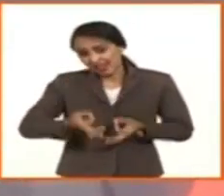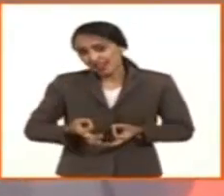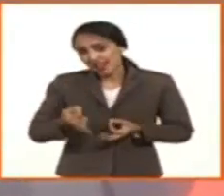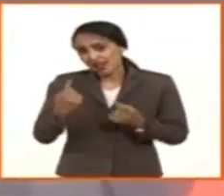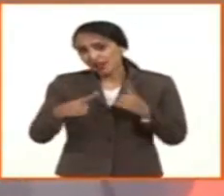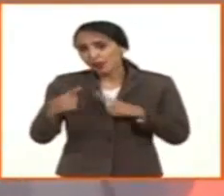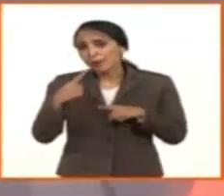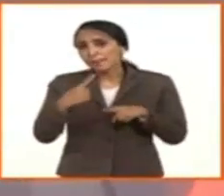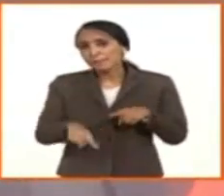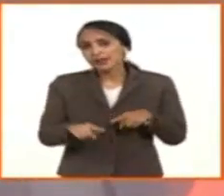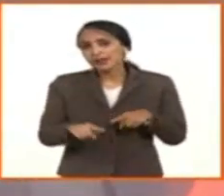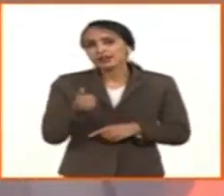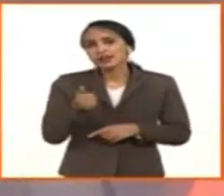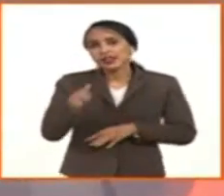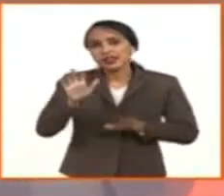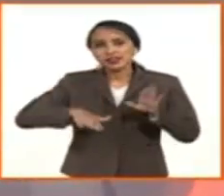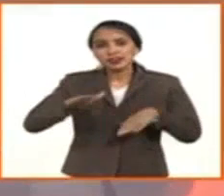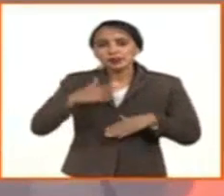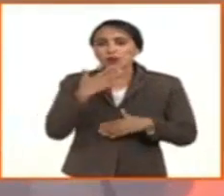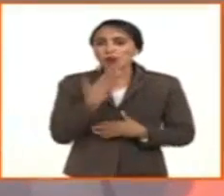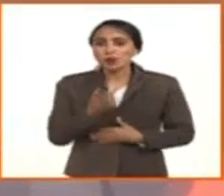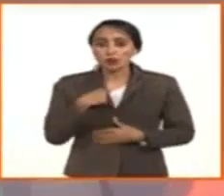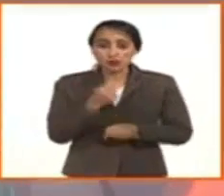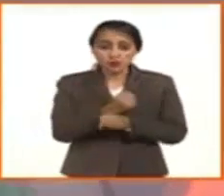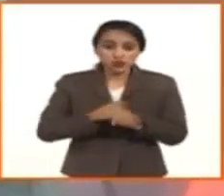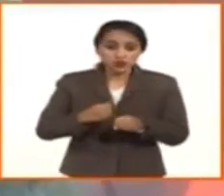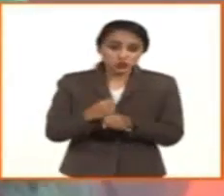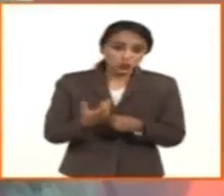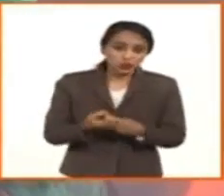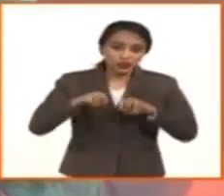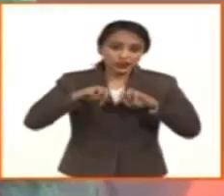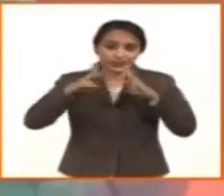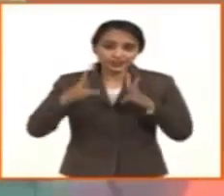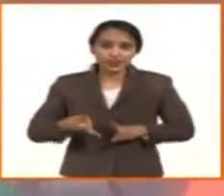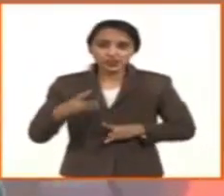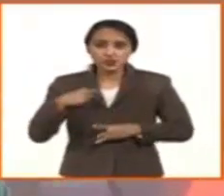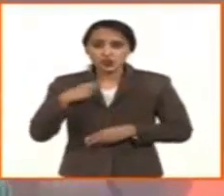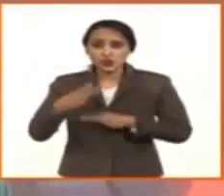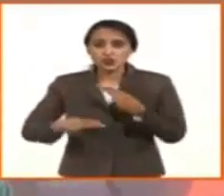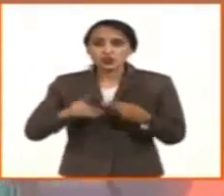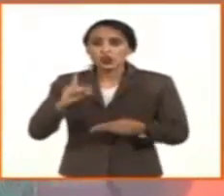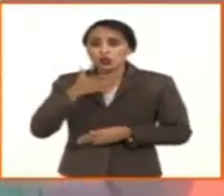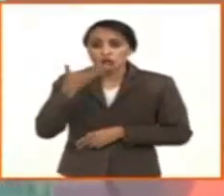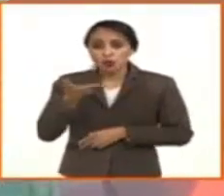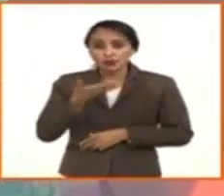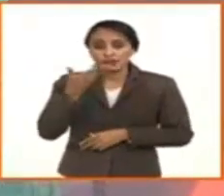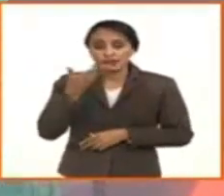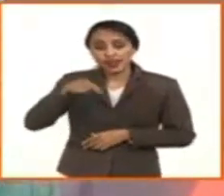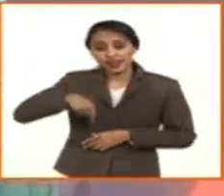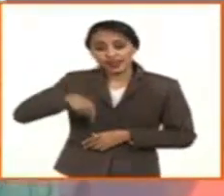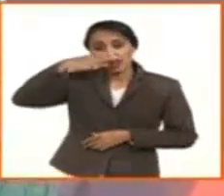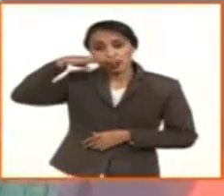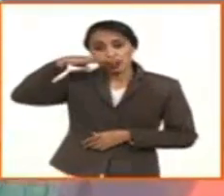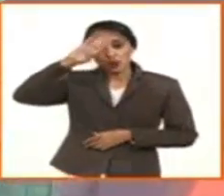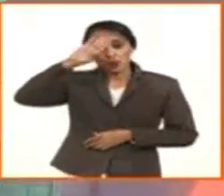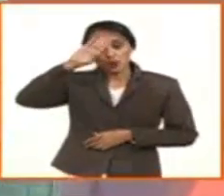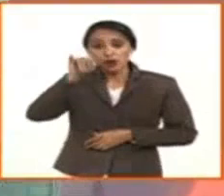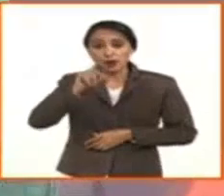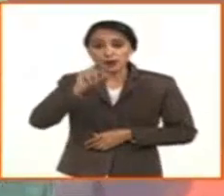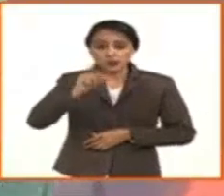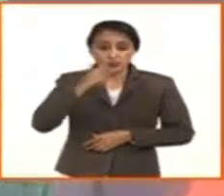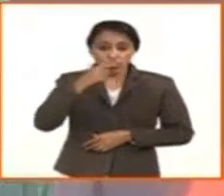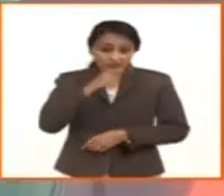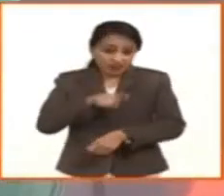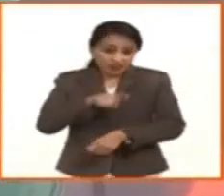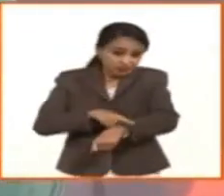bien depende como tú las uses yo por ejemplo que he hecho un documental aquí en cuba de la afrodescendencia en cuba